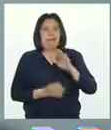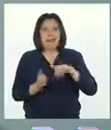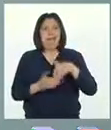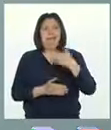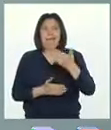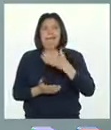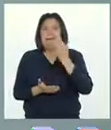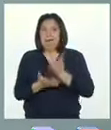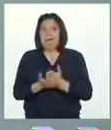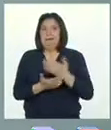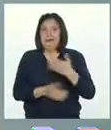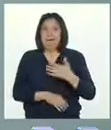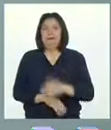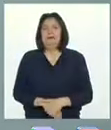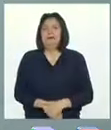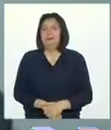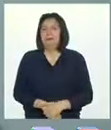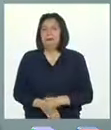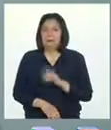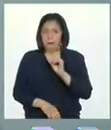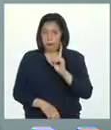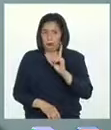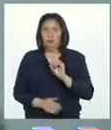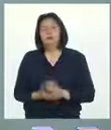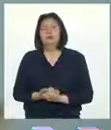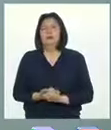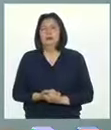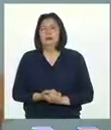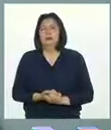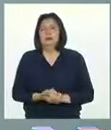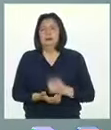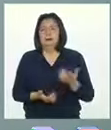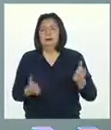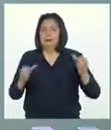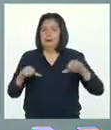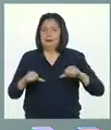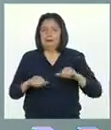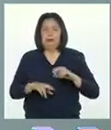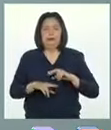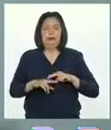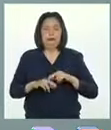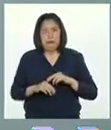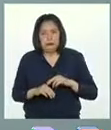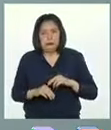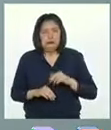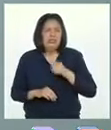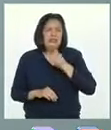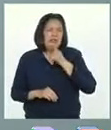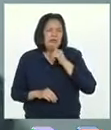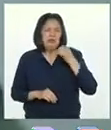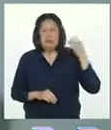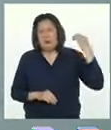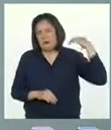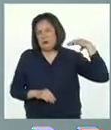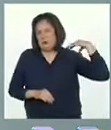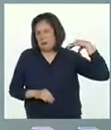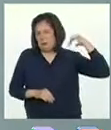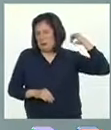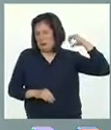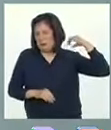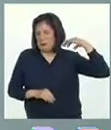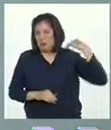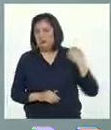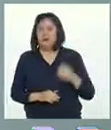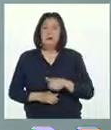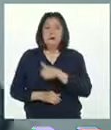del problema de María. Una consecuencia de la mala postura puede ser el dolor de espalda. Y